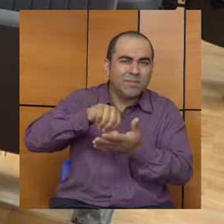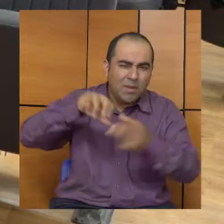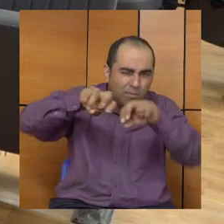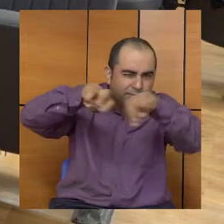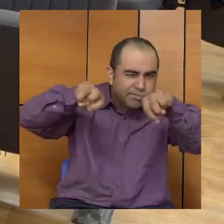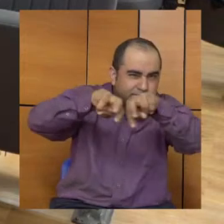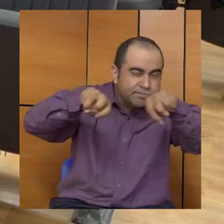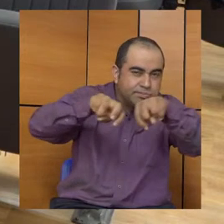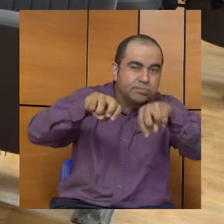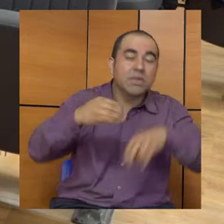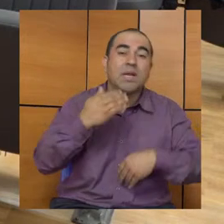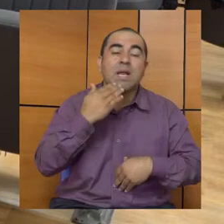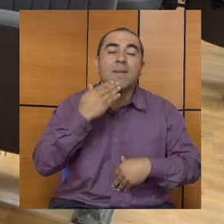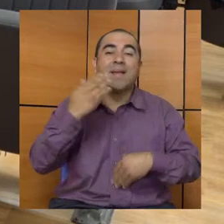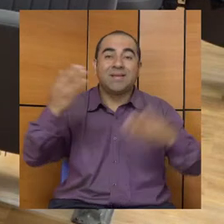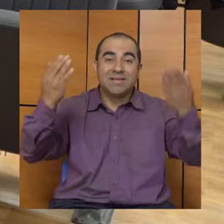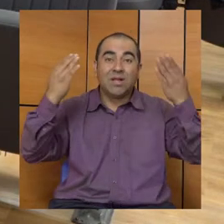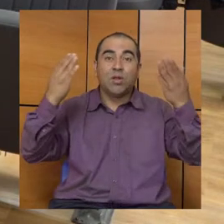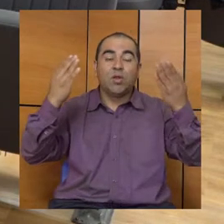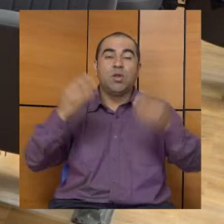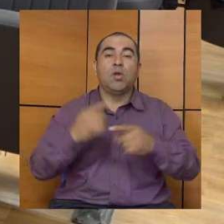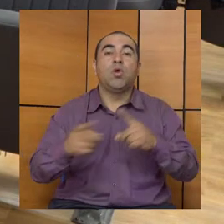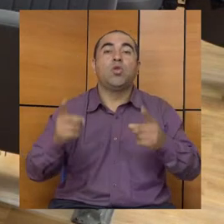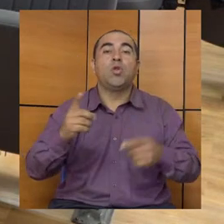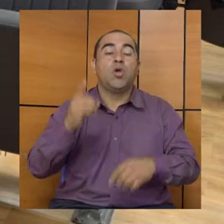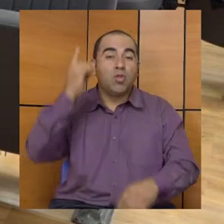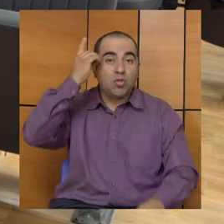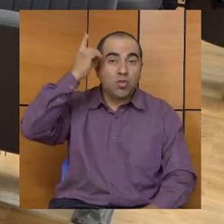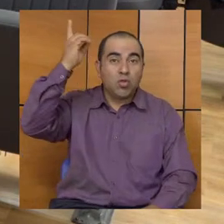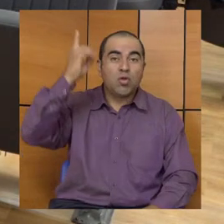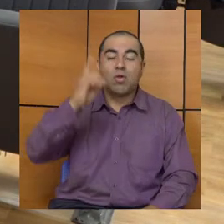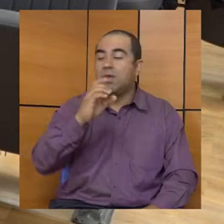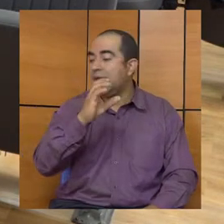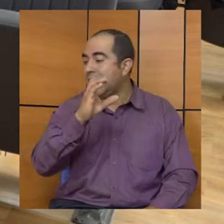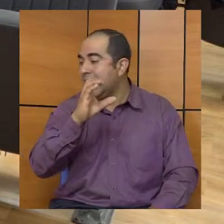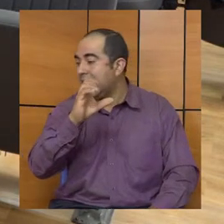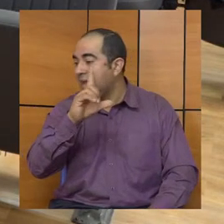También saludo a mi colega, la doctora Elizabeth Grandón,